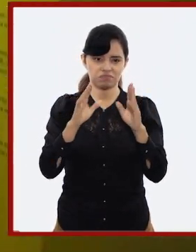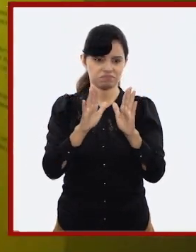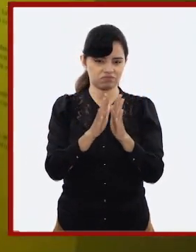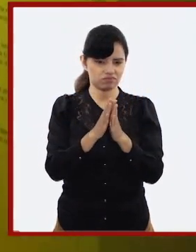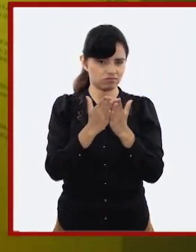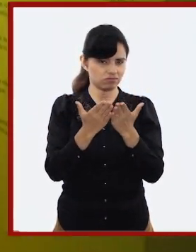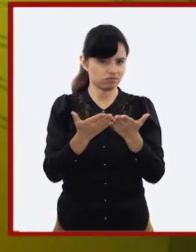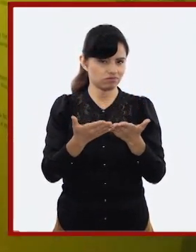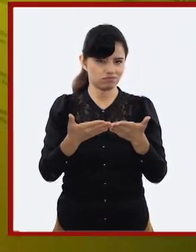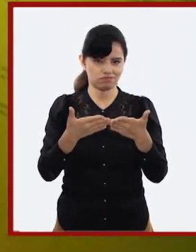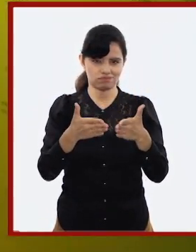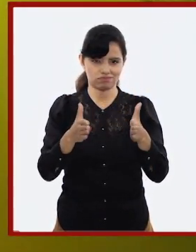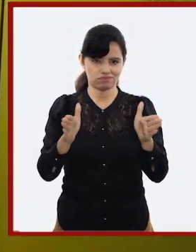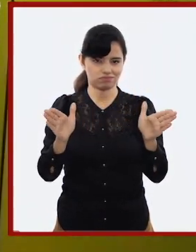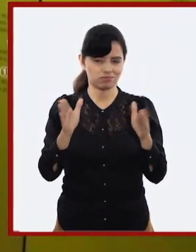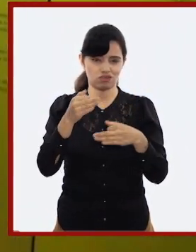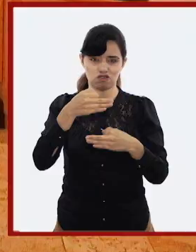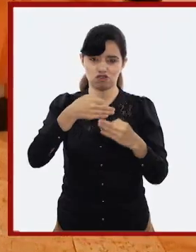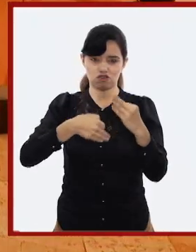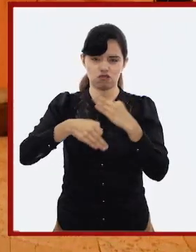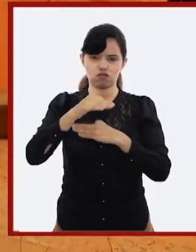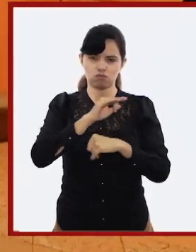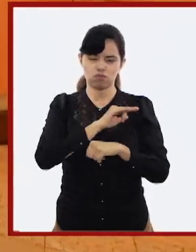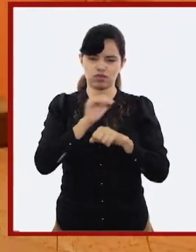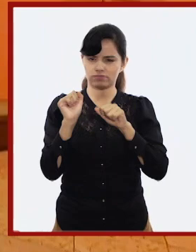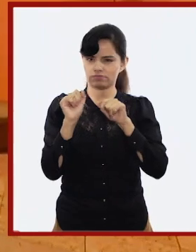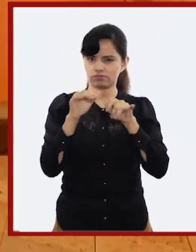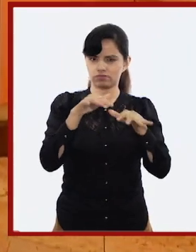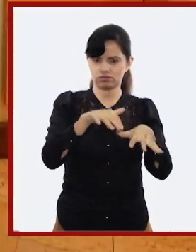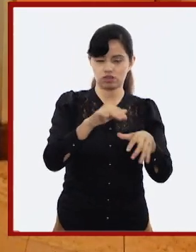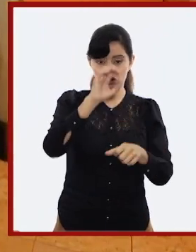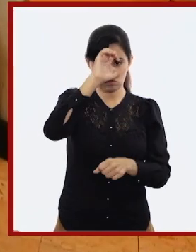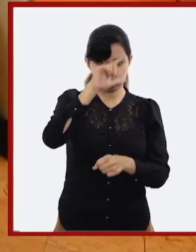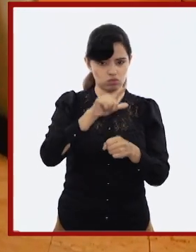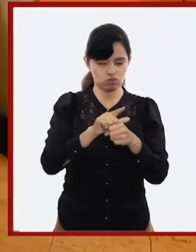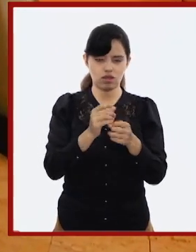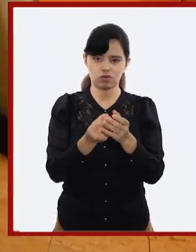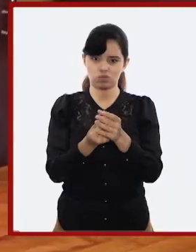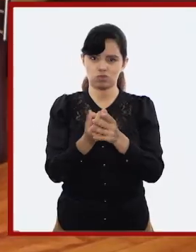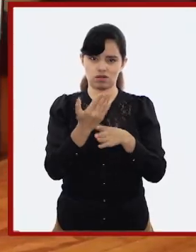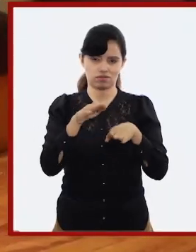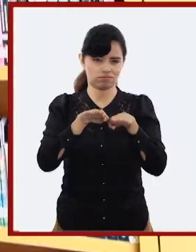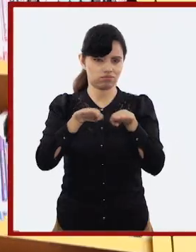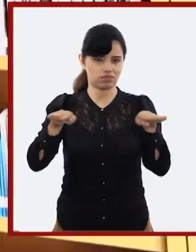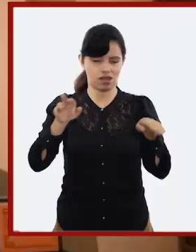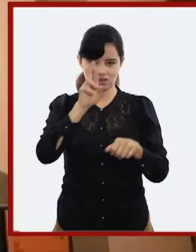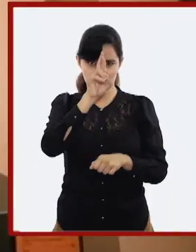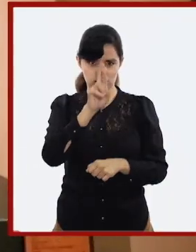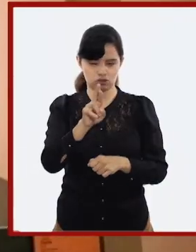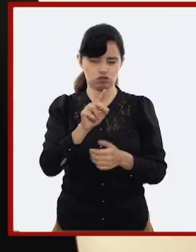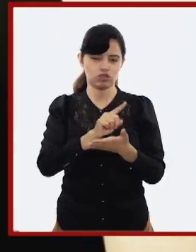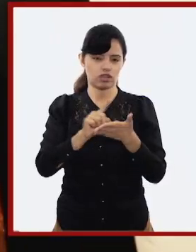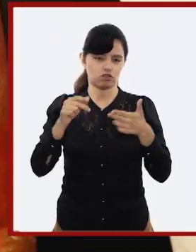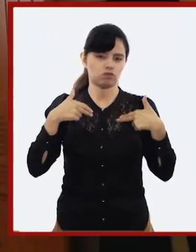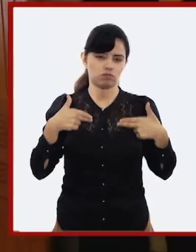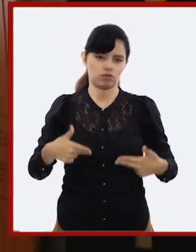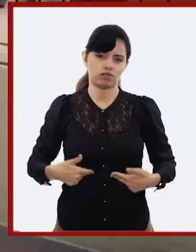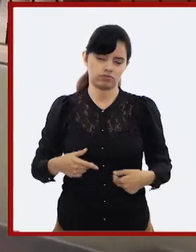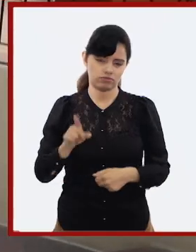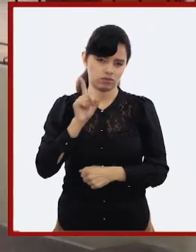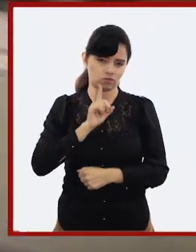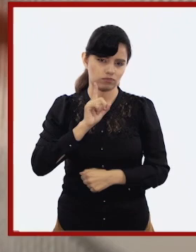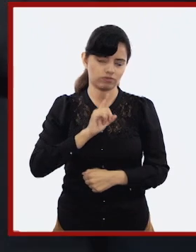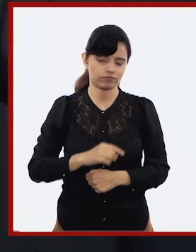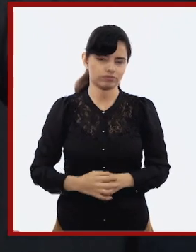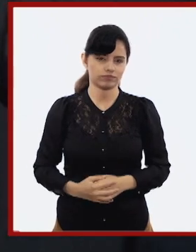la ciudadanía, un centro de difusión de una nueva cultura de equidad y respeto a los derechos humanos de las mujeres.